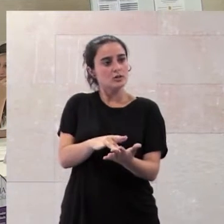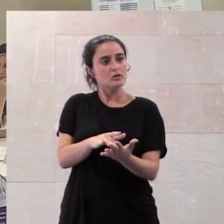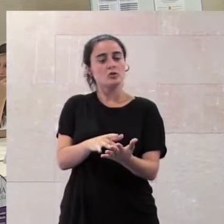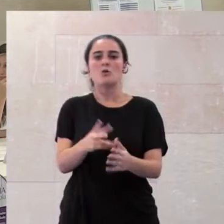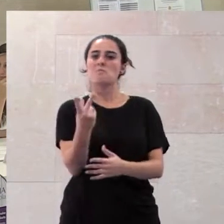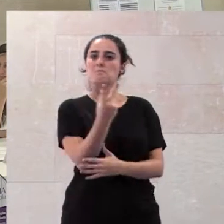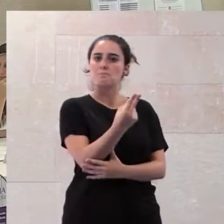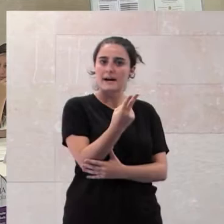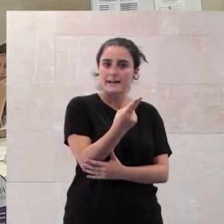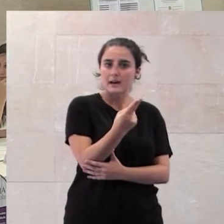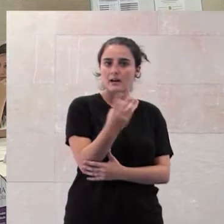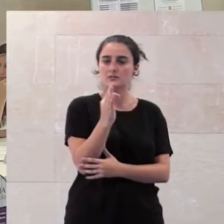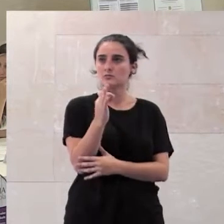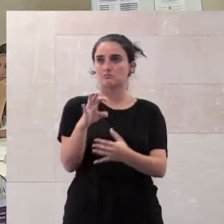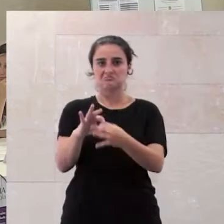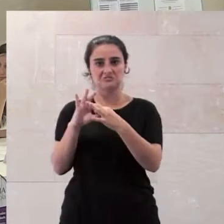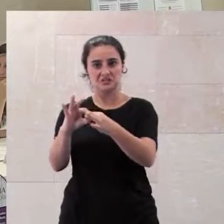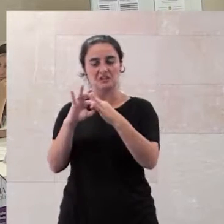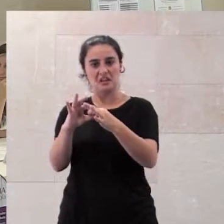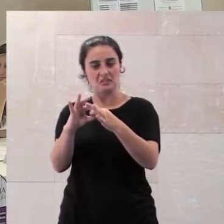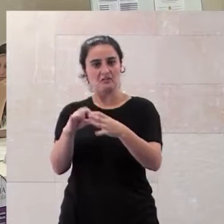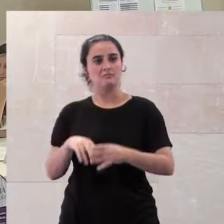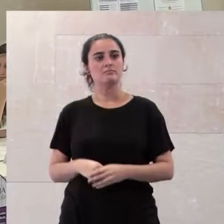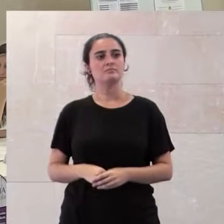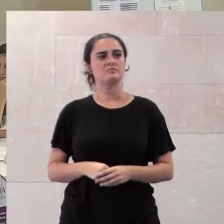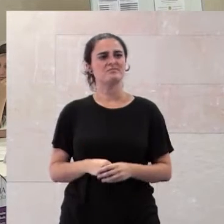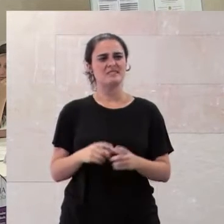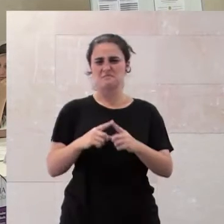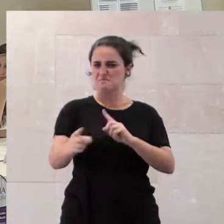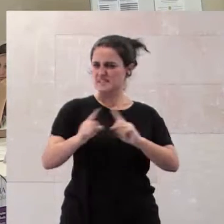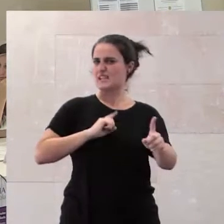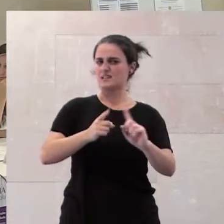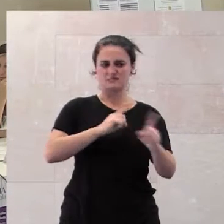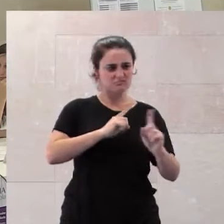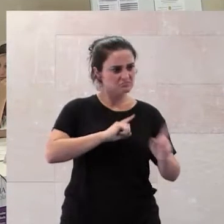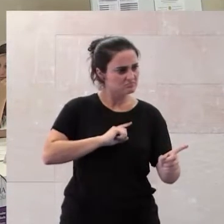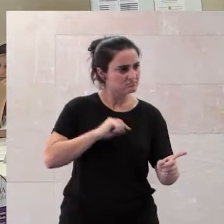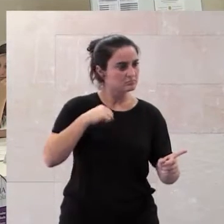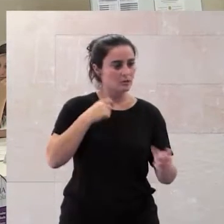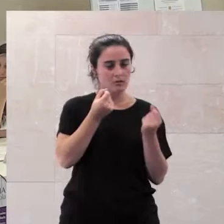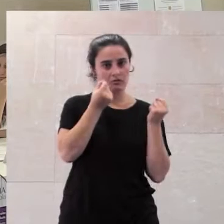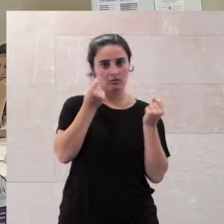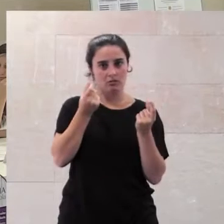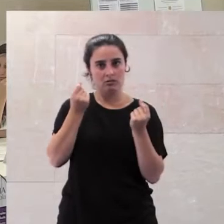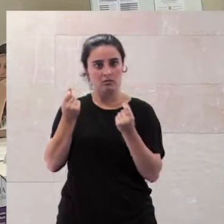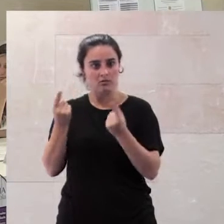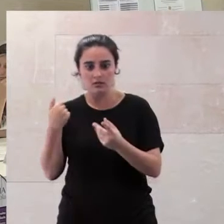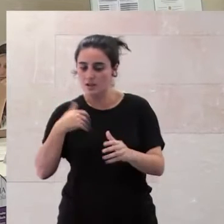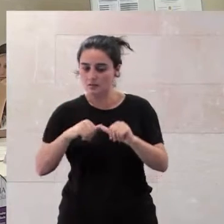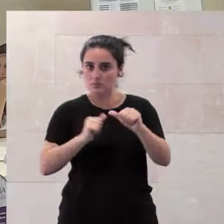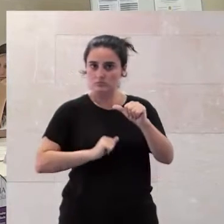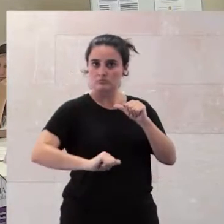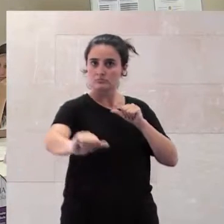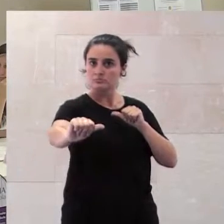mis parejas o con quien tenía relaciones, también qué mensajes se me enviaban con eso, y bueno, para mí fue un descubrimiento, ¿no? Y a raíz de ahí he sido